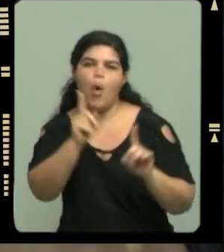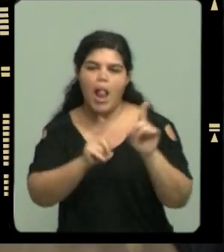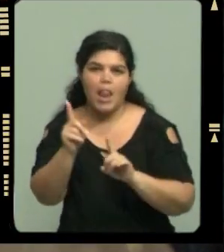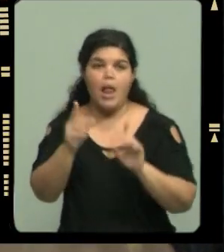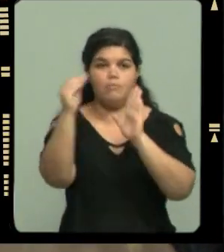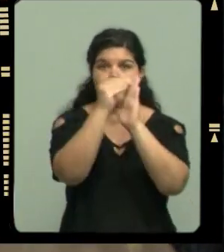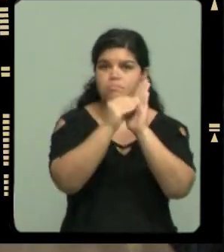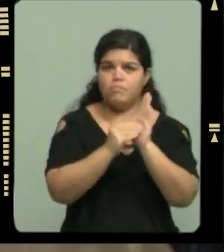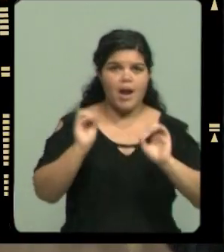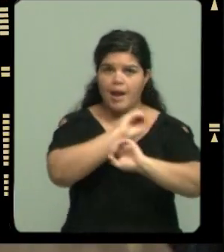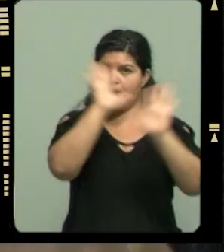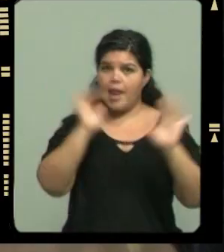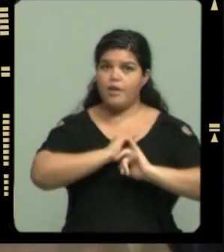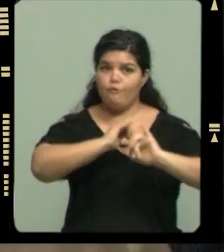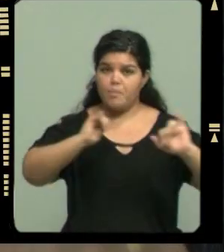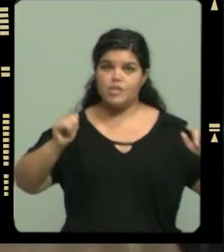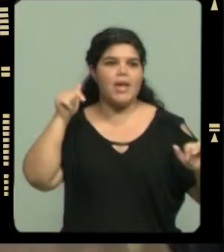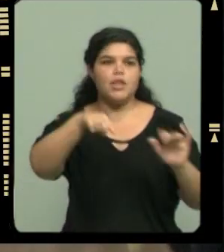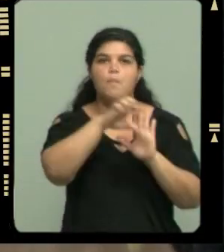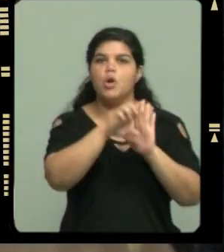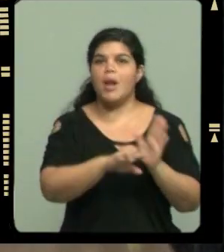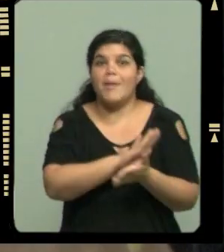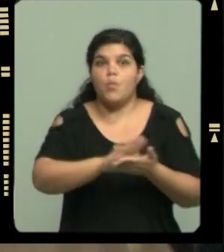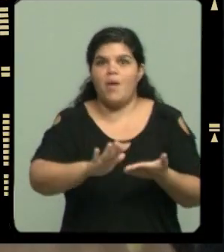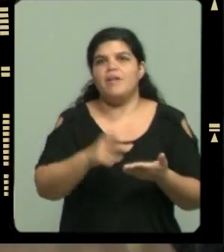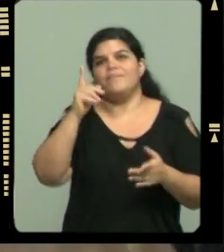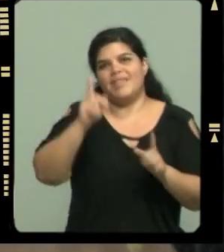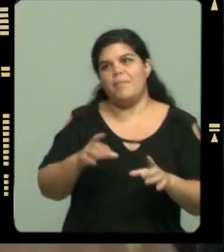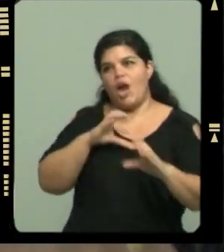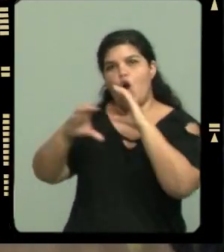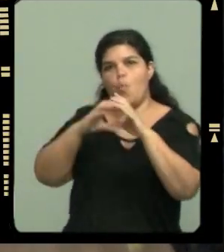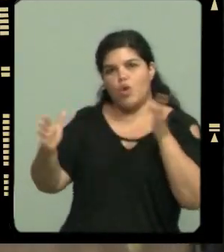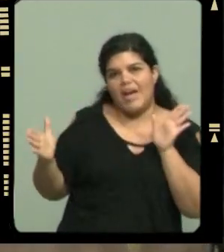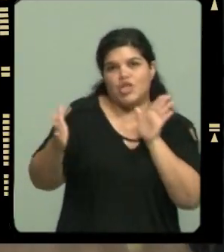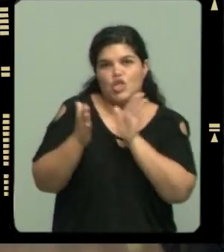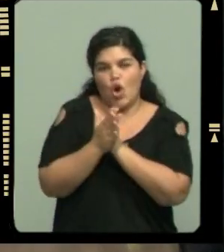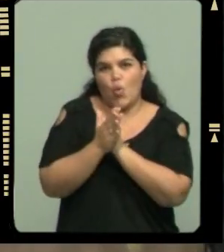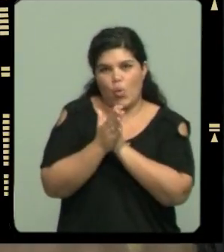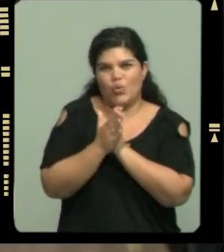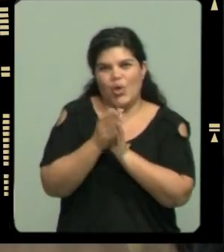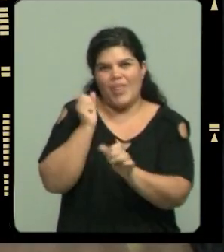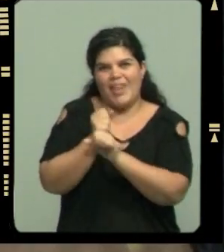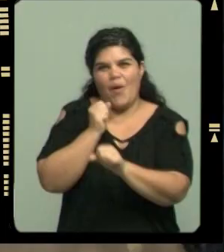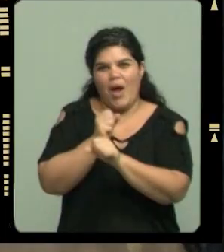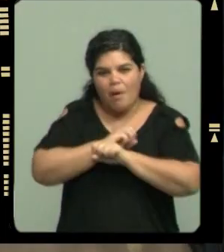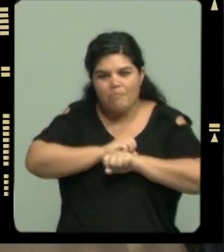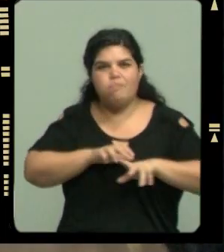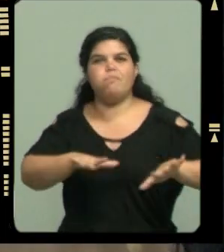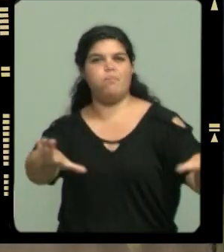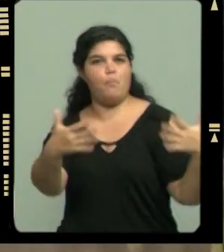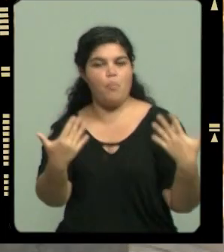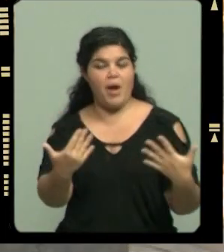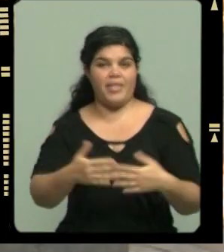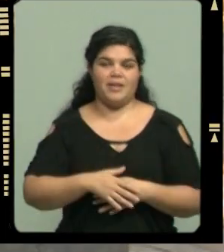obteniendo. Así que es un programa nuevo, estamos trabajando mucho en ellos con la gente de comunicación, de Lola, acá de la Facultad de